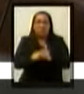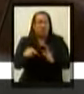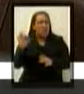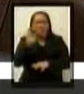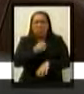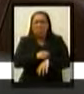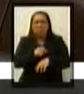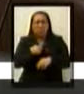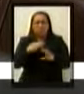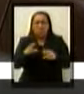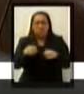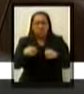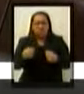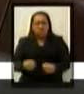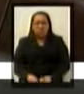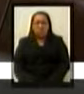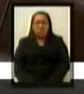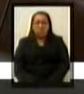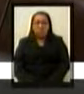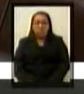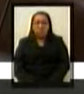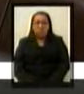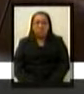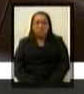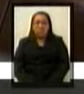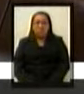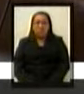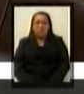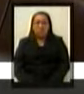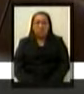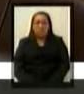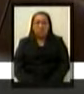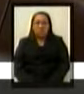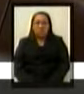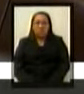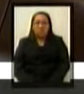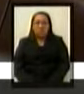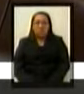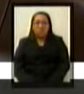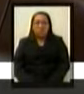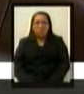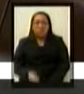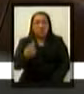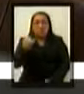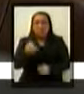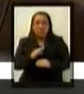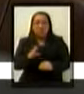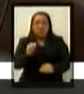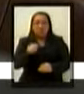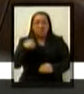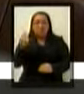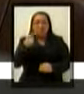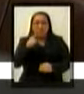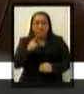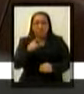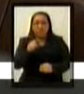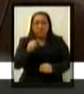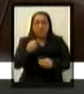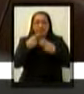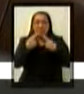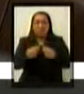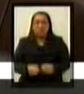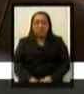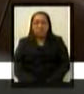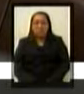ningún momento hemos aprobado. En segundo lugar, señor, y ya para terminar, simplemente para